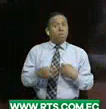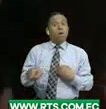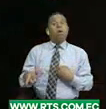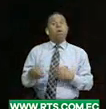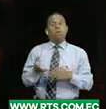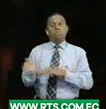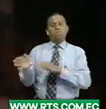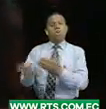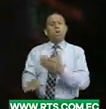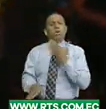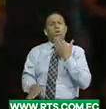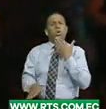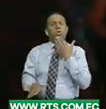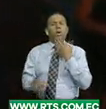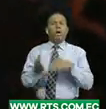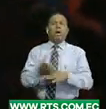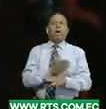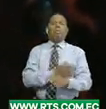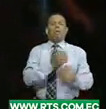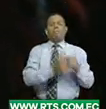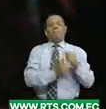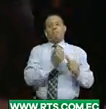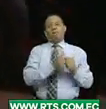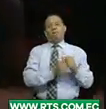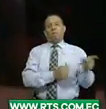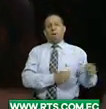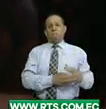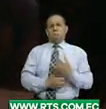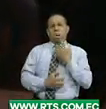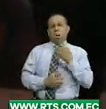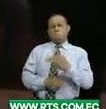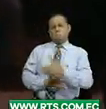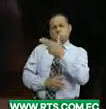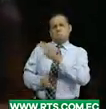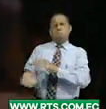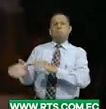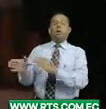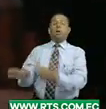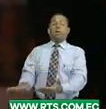se debería a un ajuste de cuentas. Informó Carlos Julio Gurumendi.